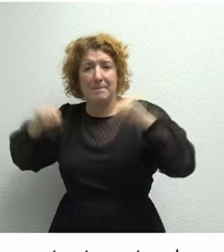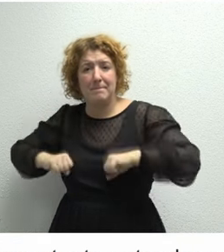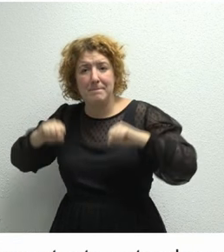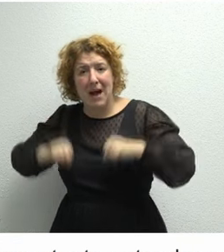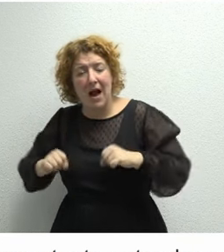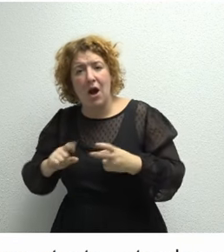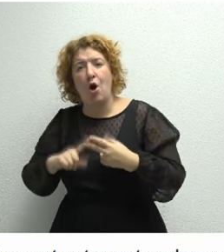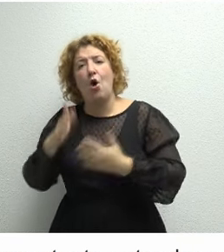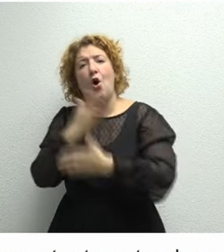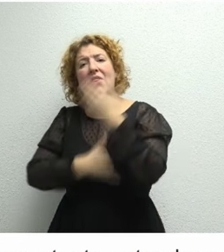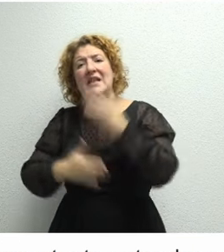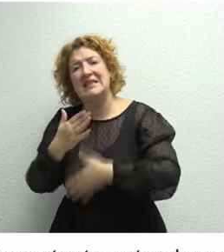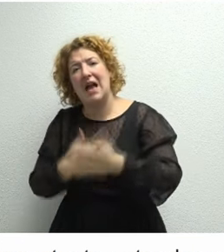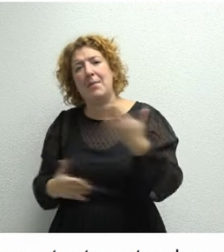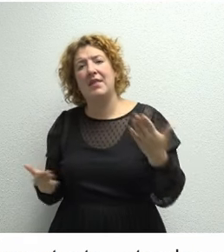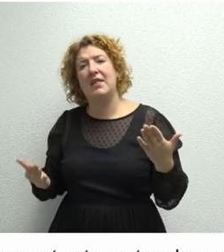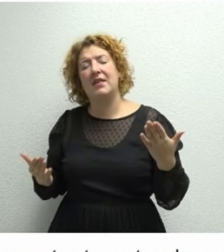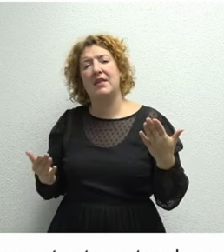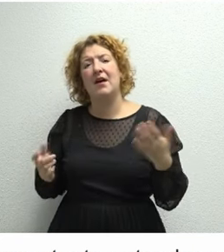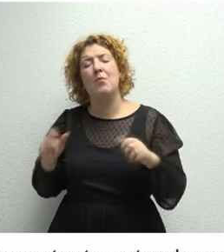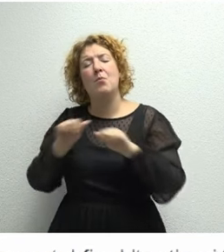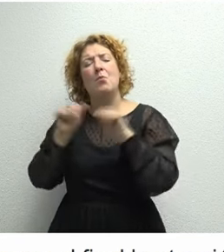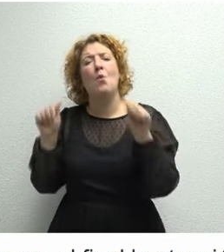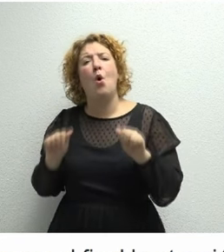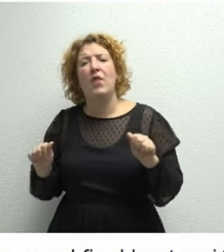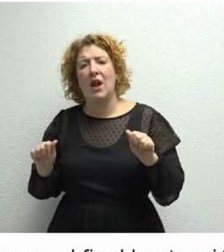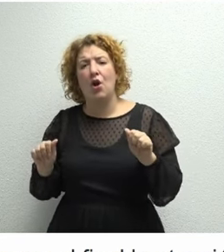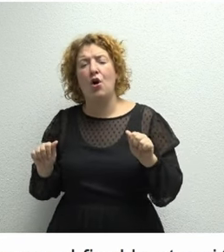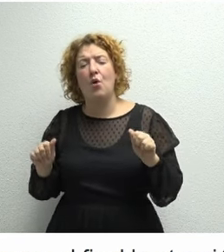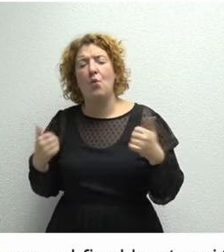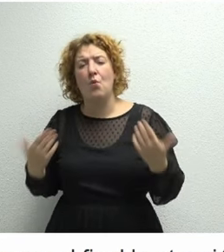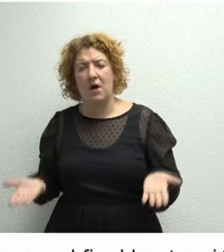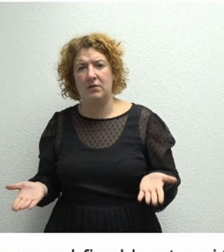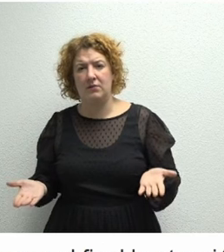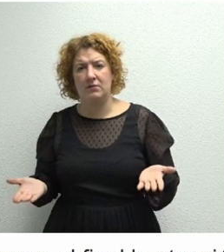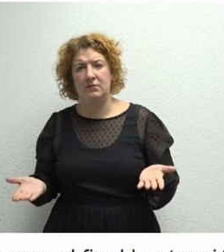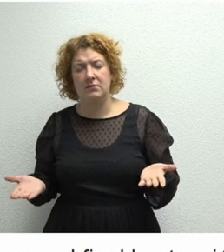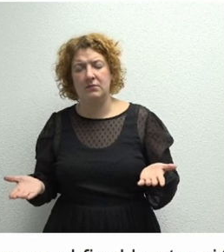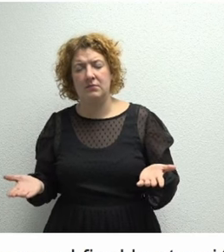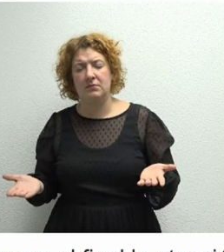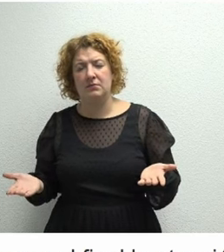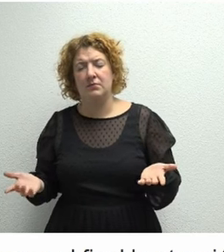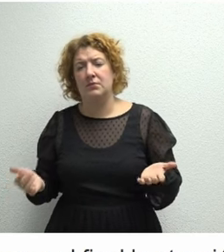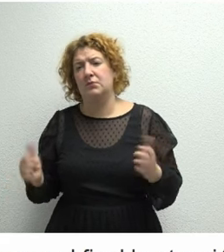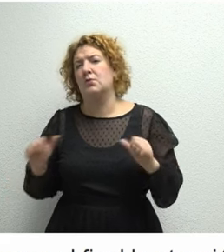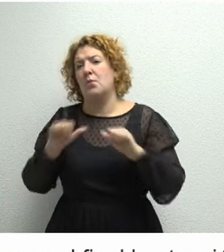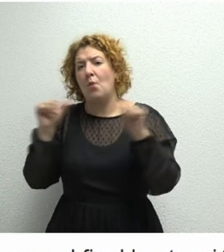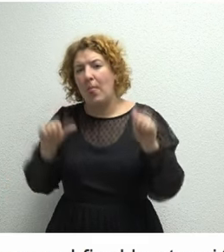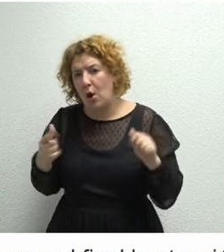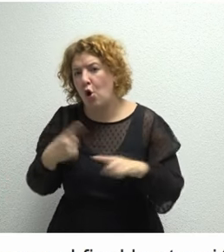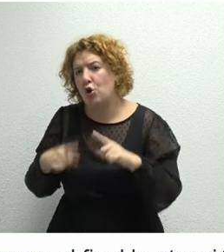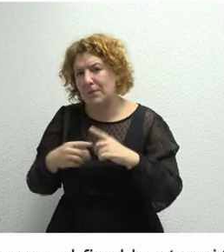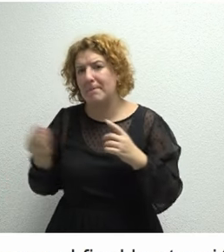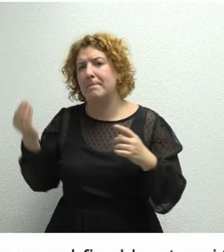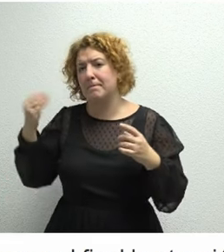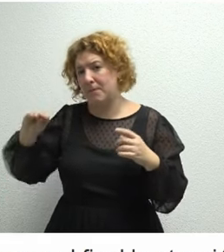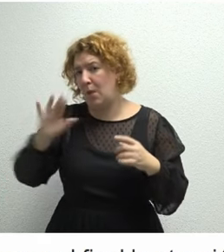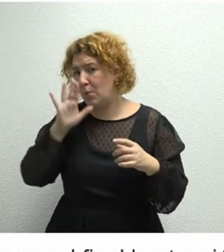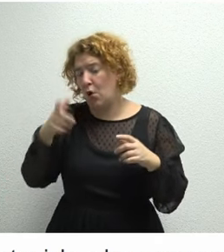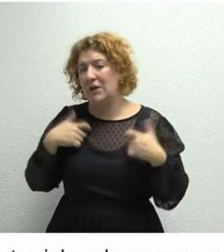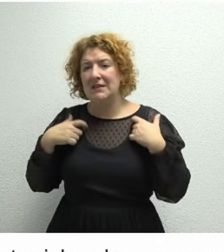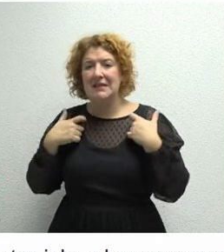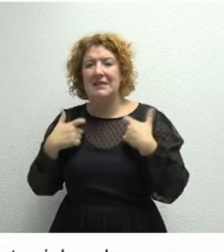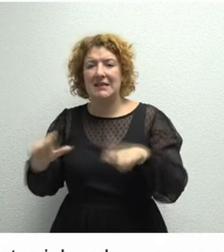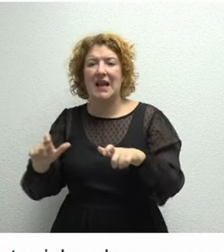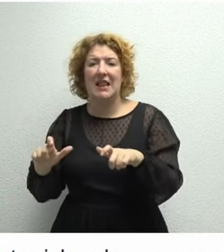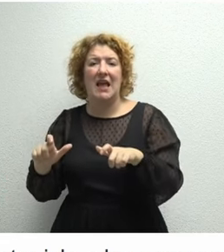personas con discapacidad Eh Pues bueno Tiene tiene mucho más no estamos hablando del Tercer sector que que es nuestra no